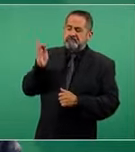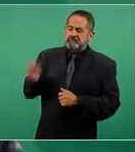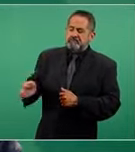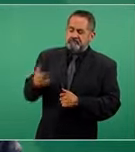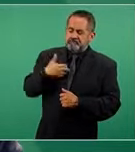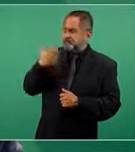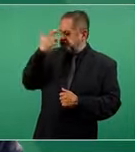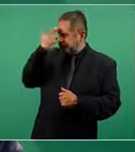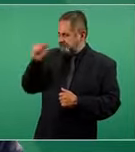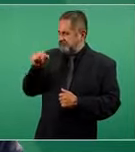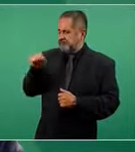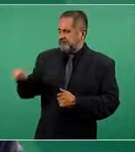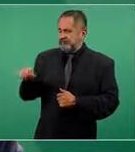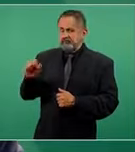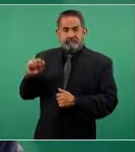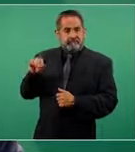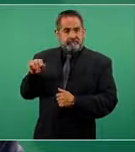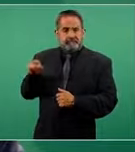la